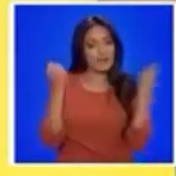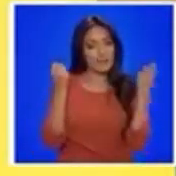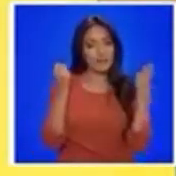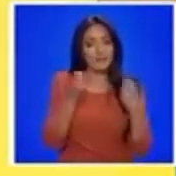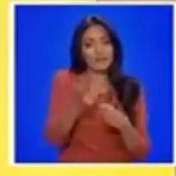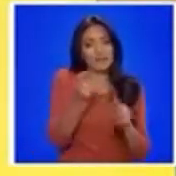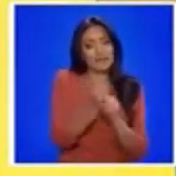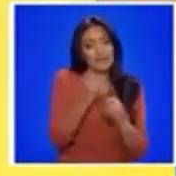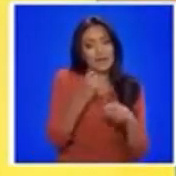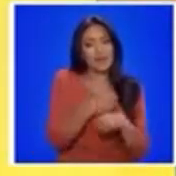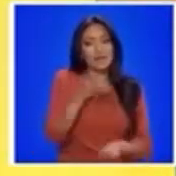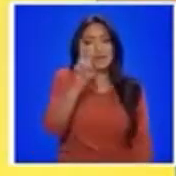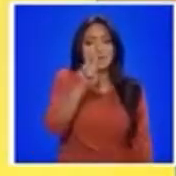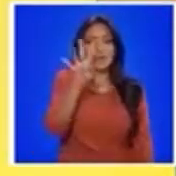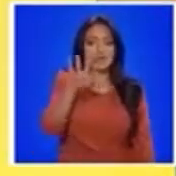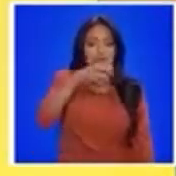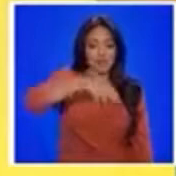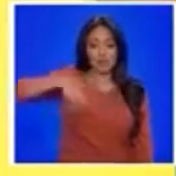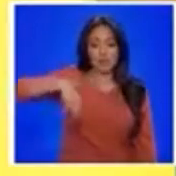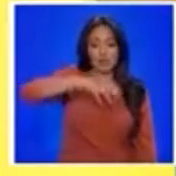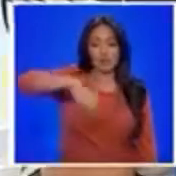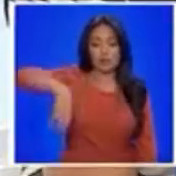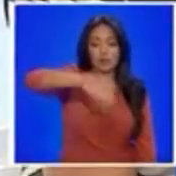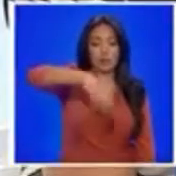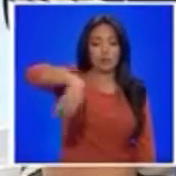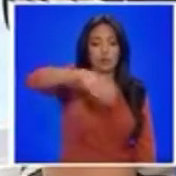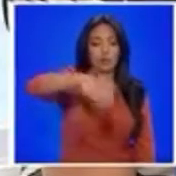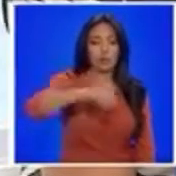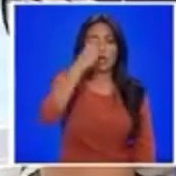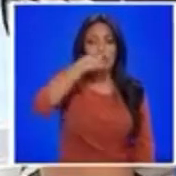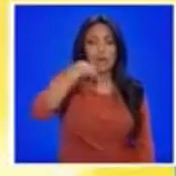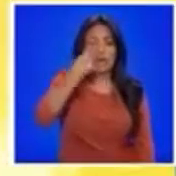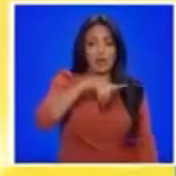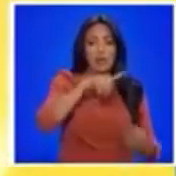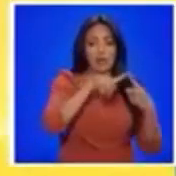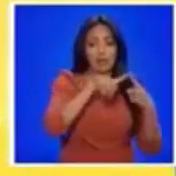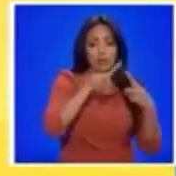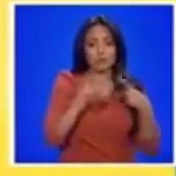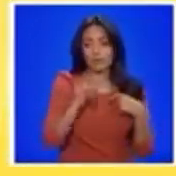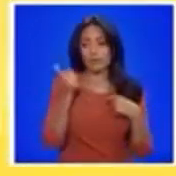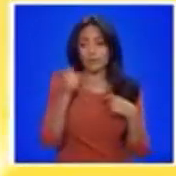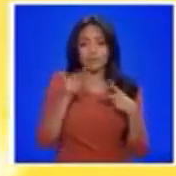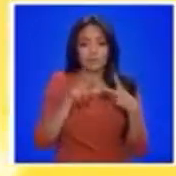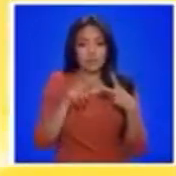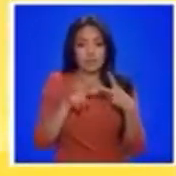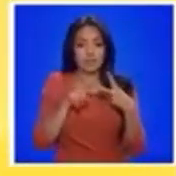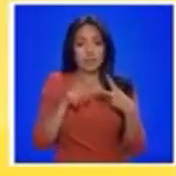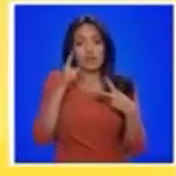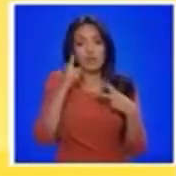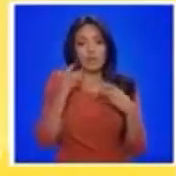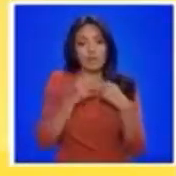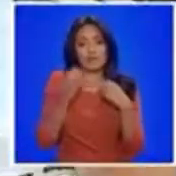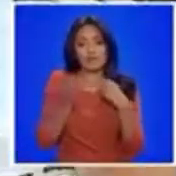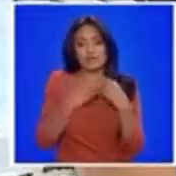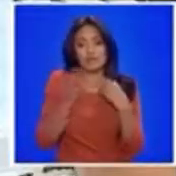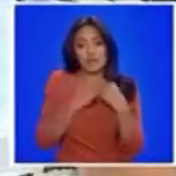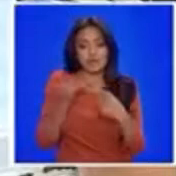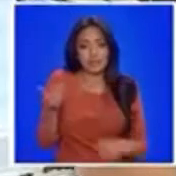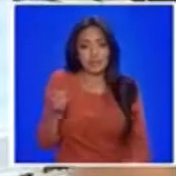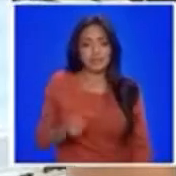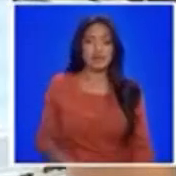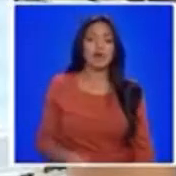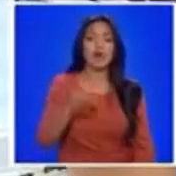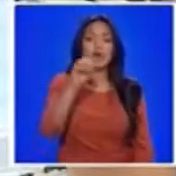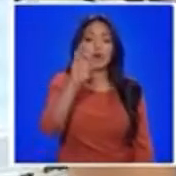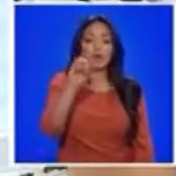es hecho con 25 cubos de madera de pino. El rompecaras 2 lo sacamos como una versión más sencilla. El Otochi es el